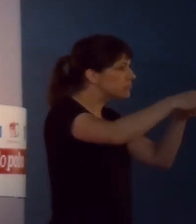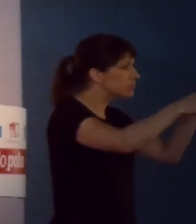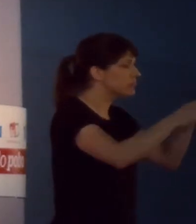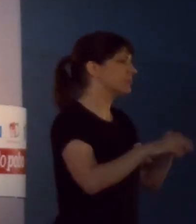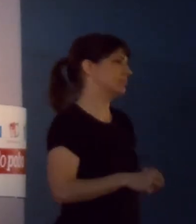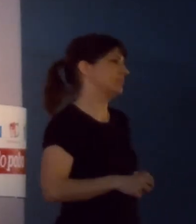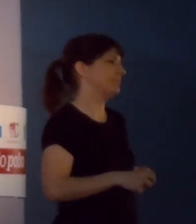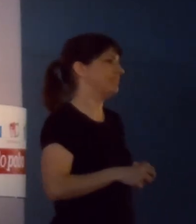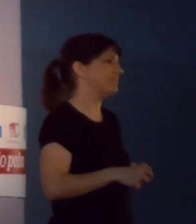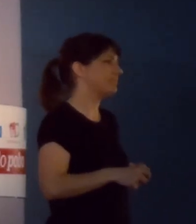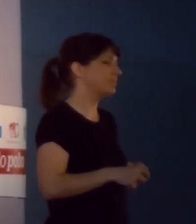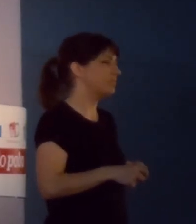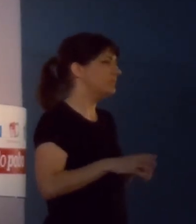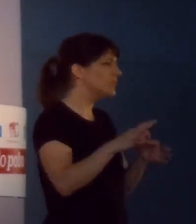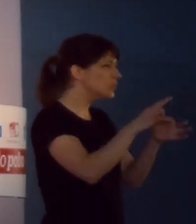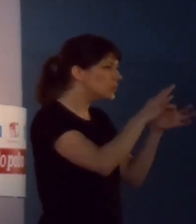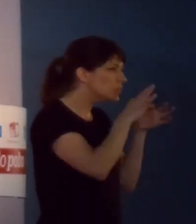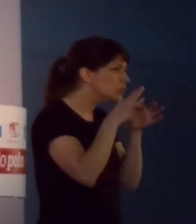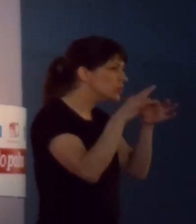forxados,